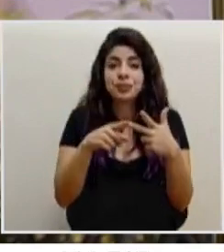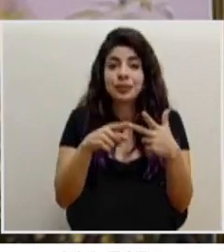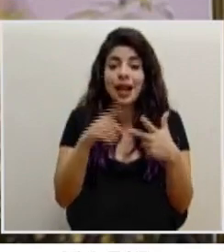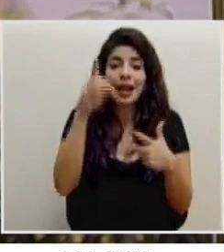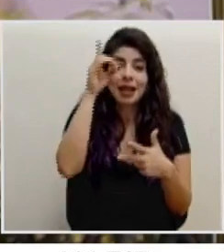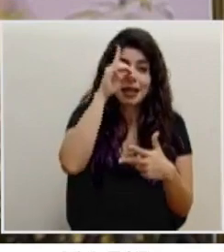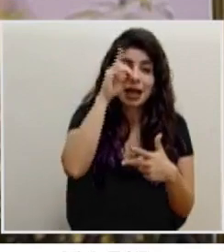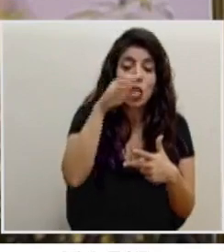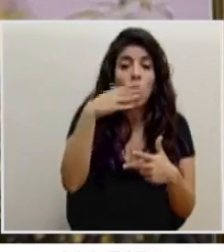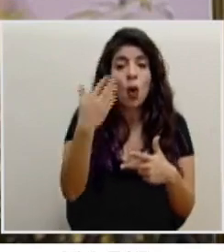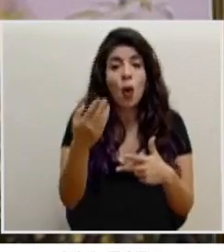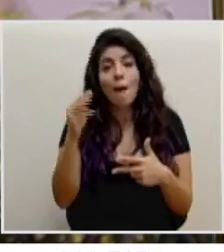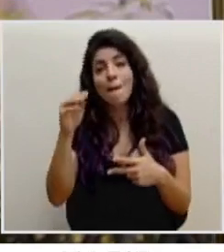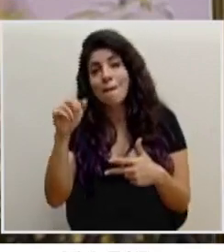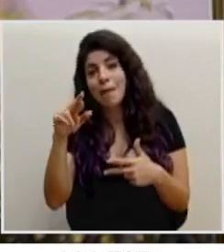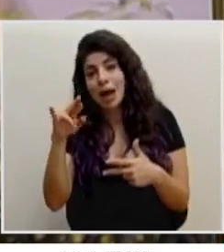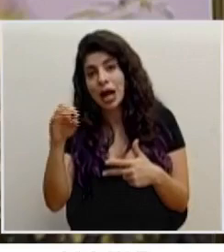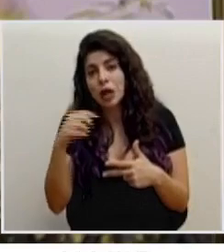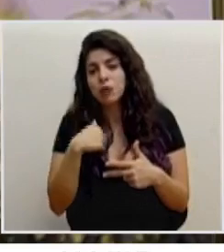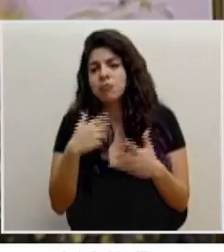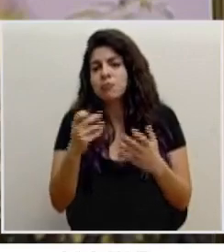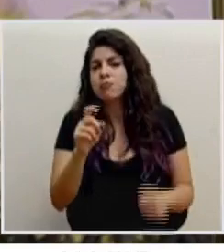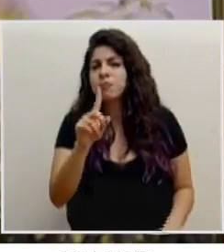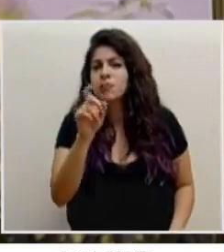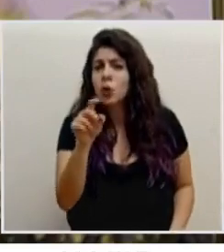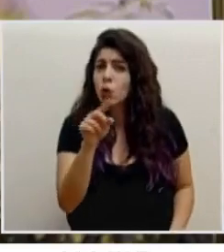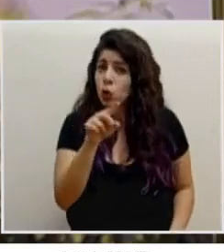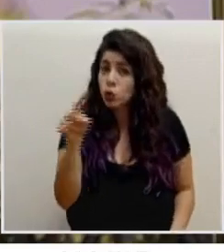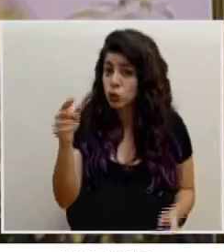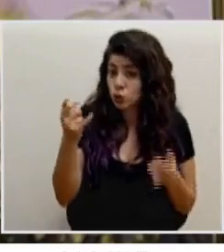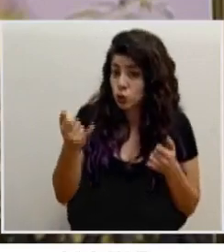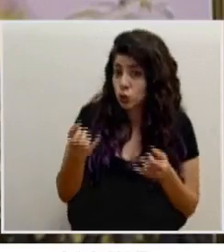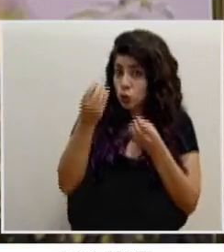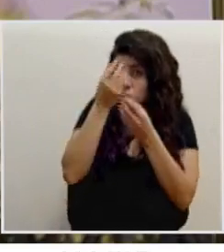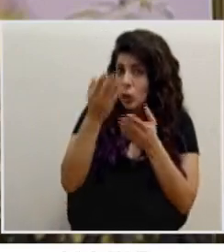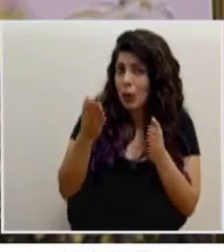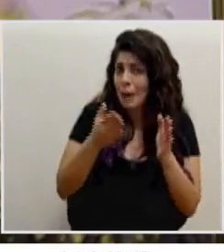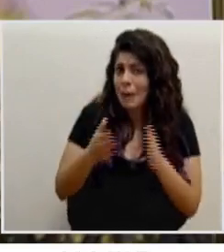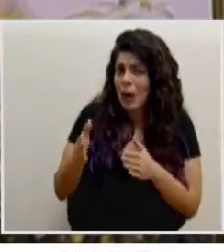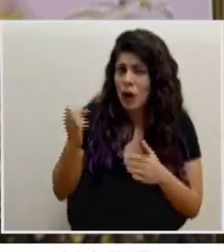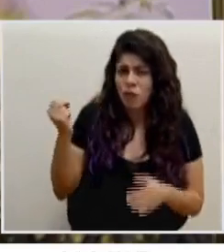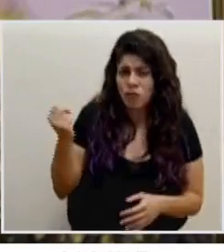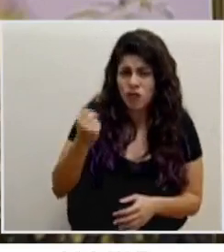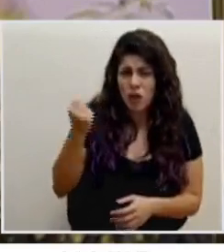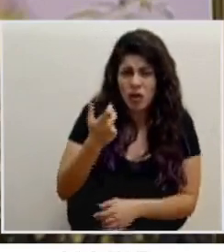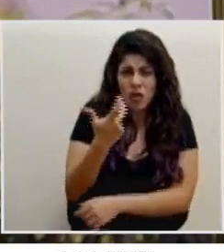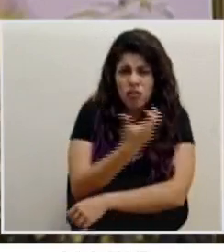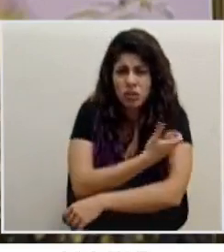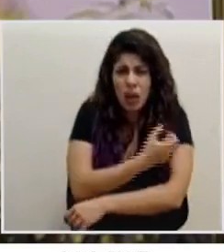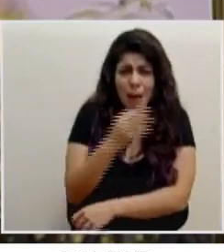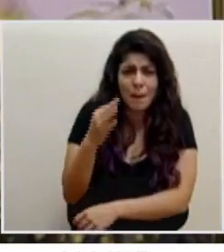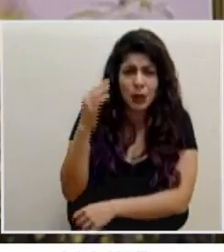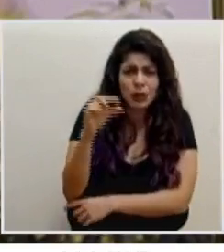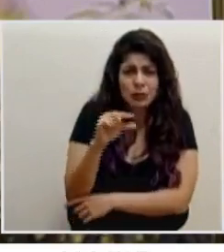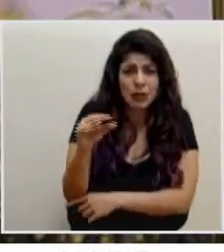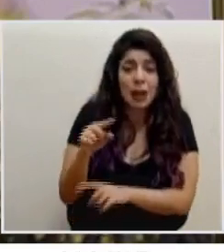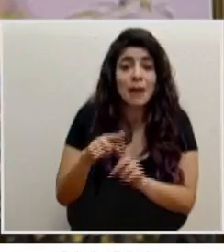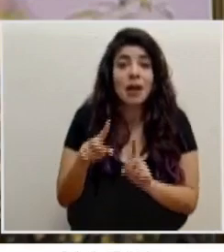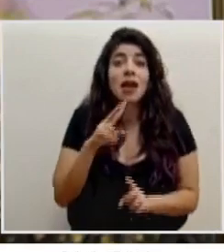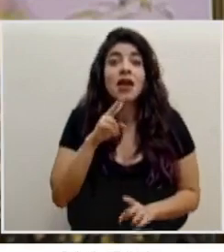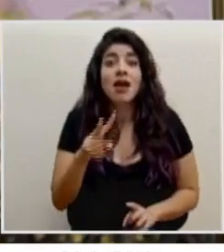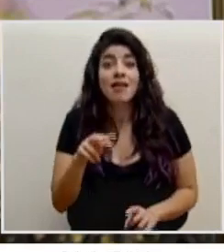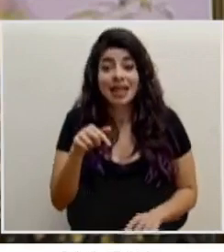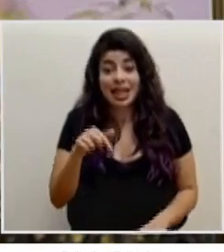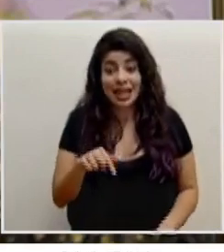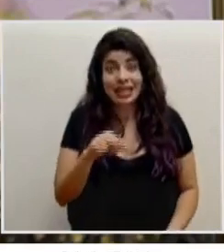para don Daniel como para don Mario Ruiz, quiero consultarles, ustedes están anunciando ahorita un plan muy agresivo de vacunación para la próxima semana, pero lo cierto es que toda